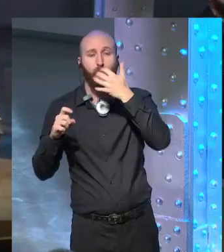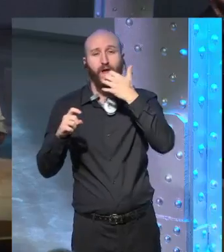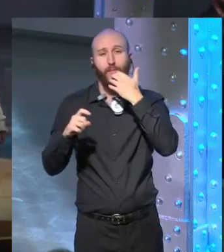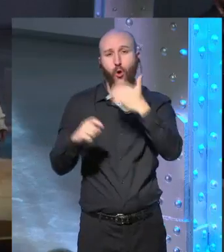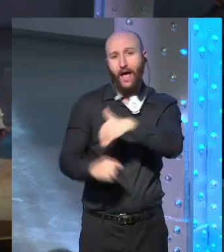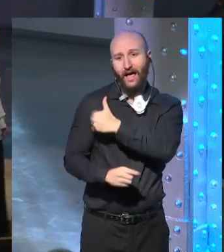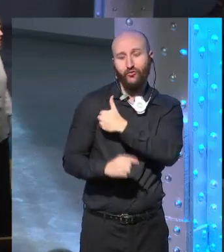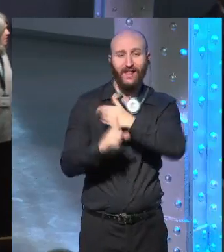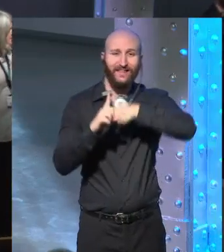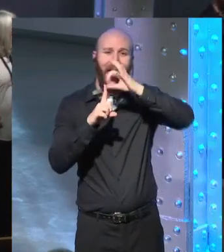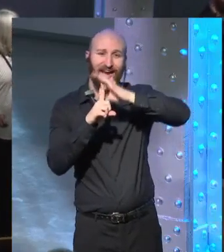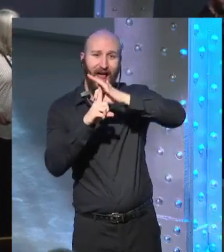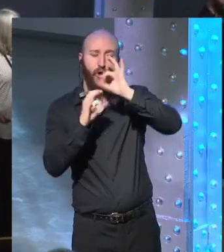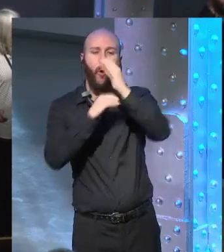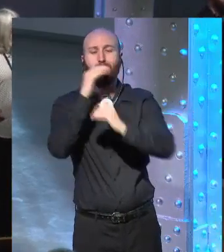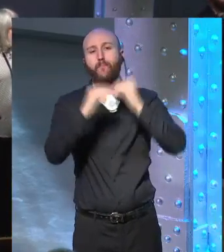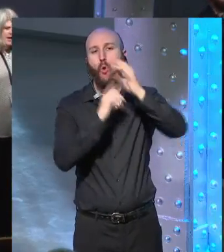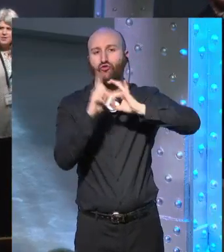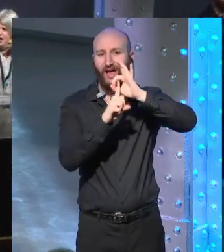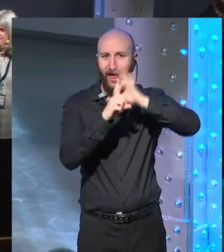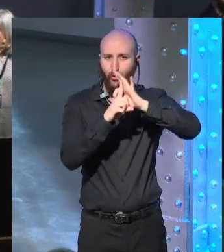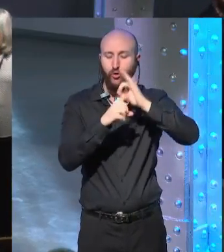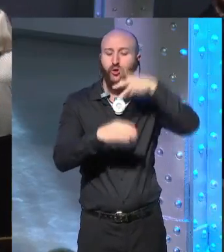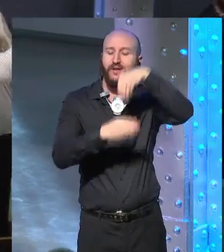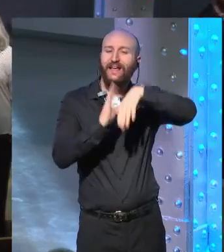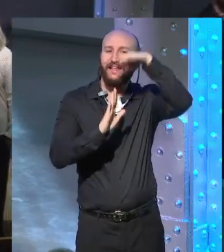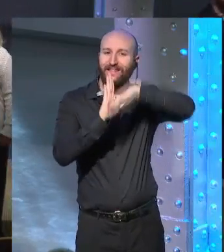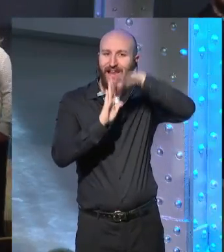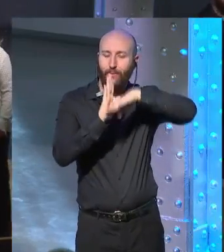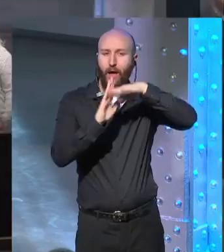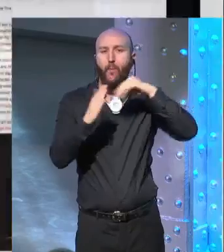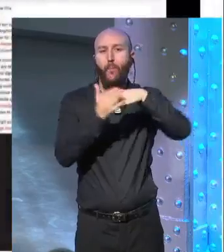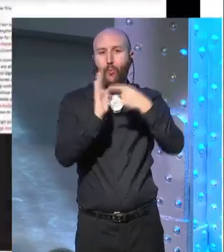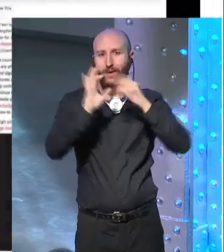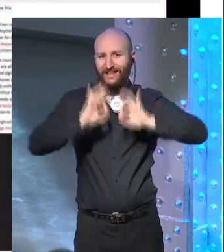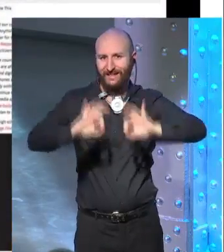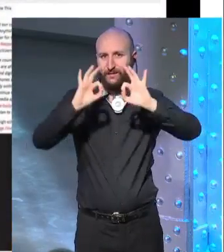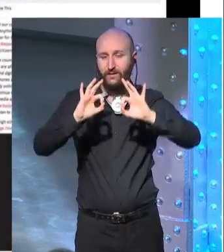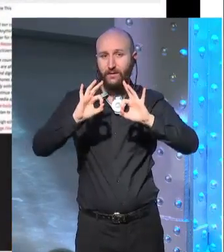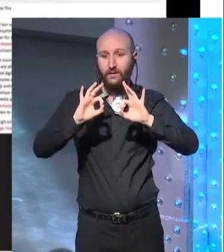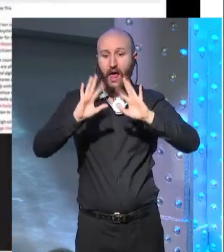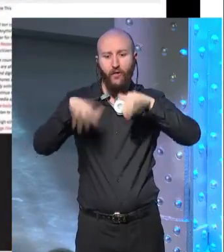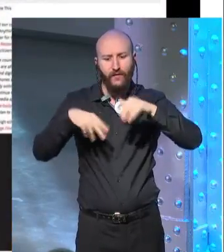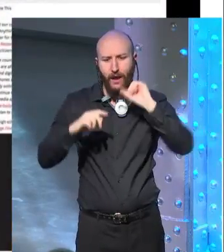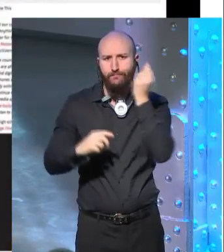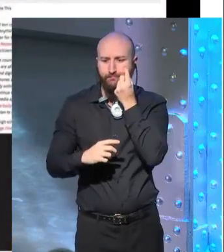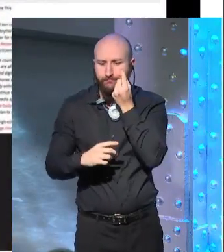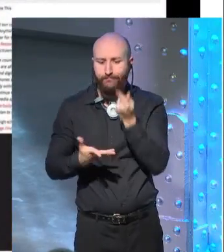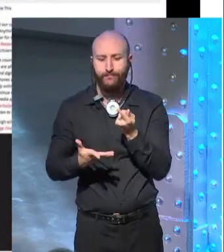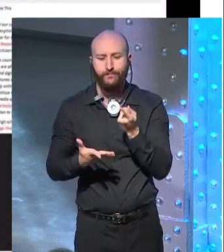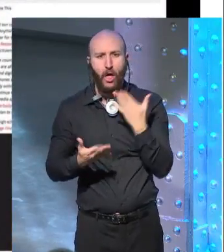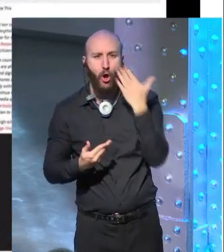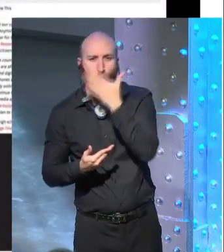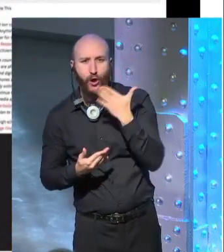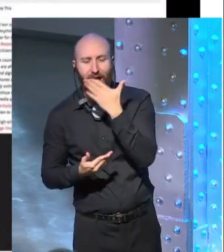de posgrado y trabajaba en el programa de educación de la tecnología y veía que los colegios